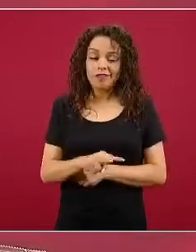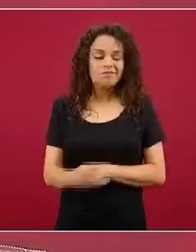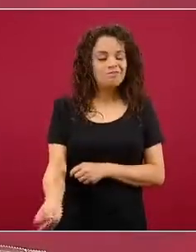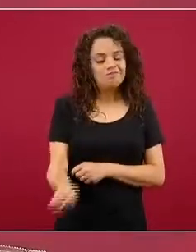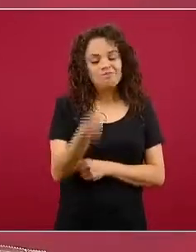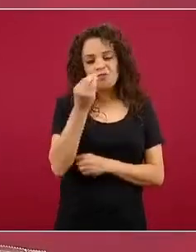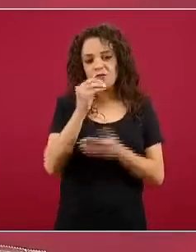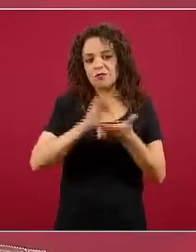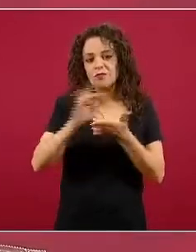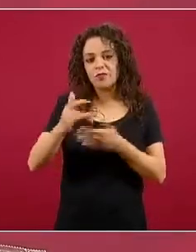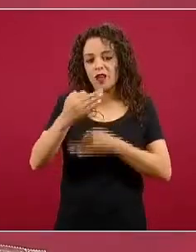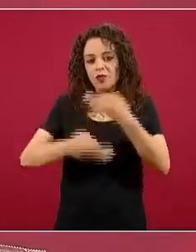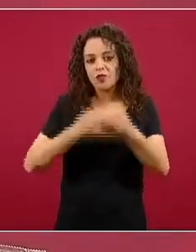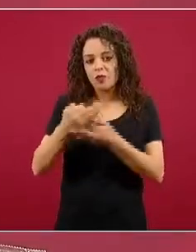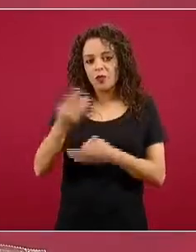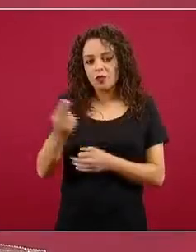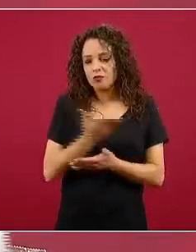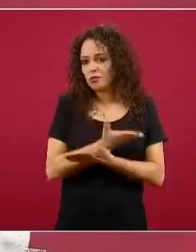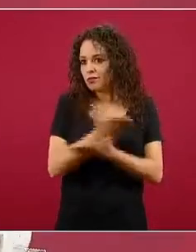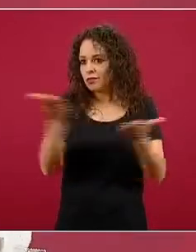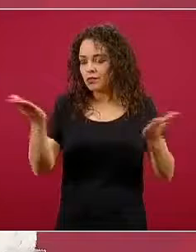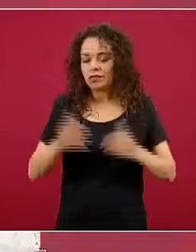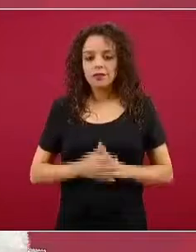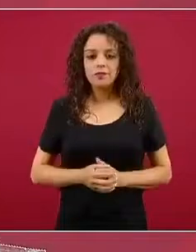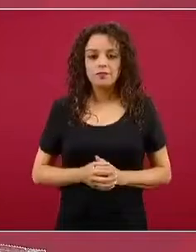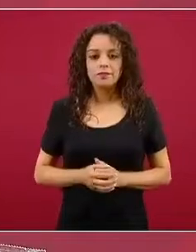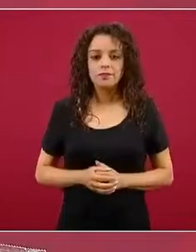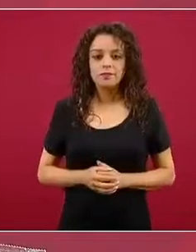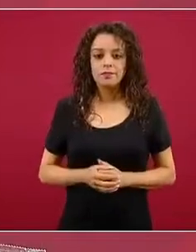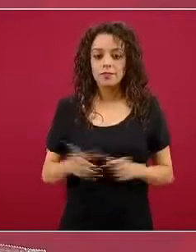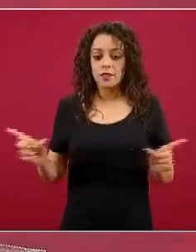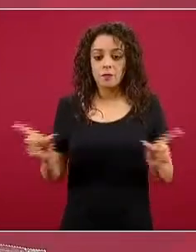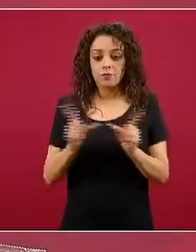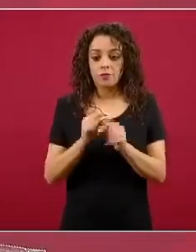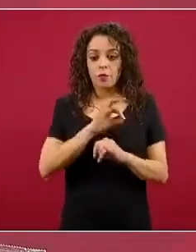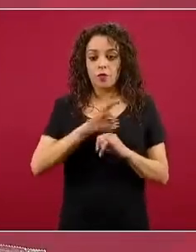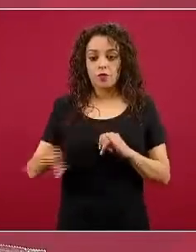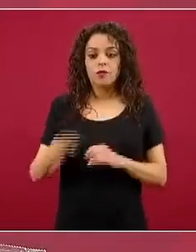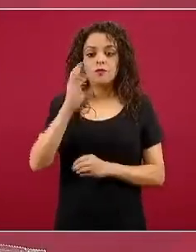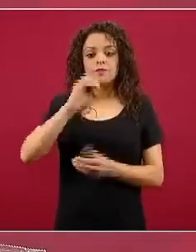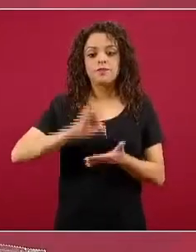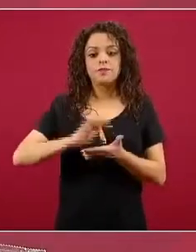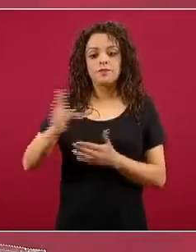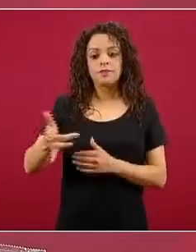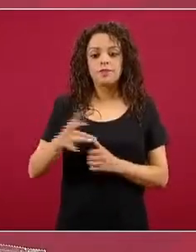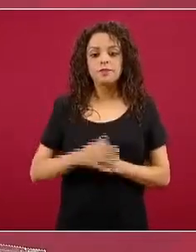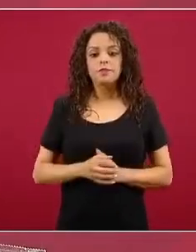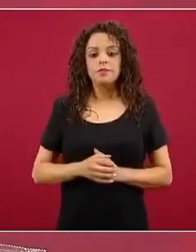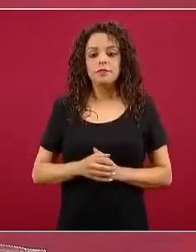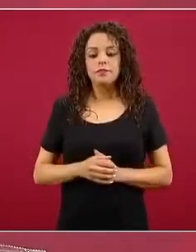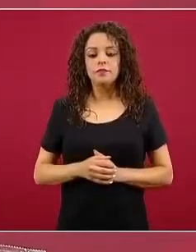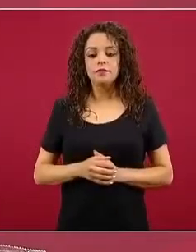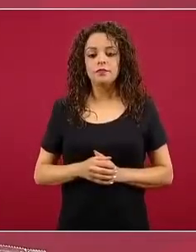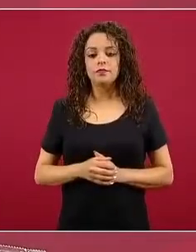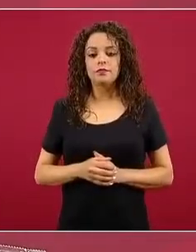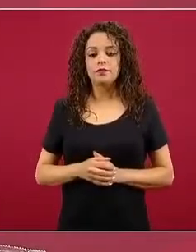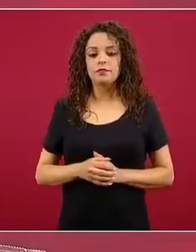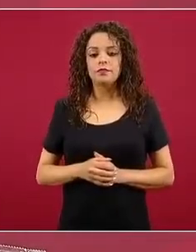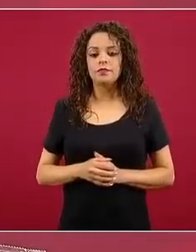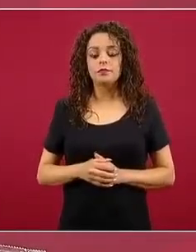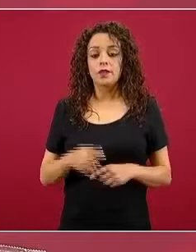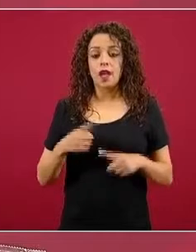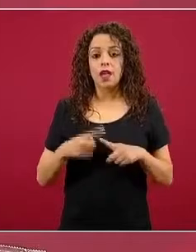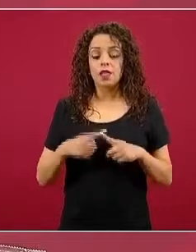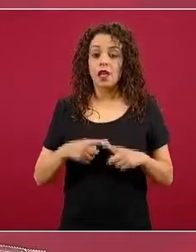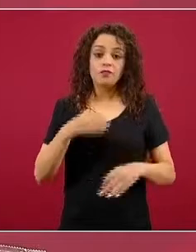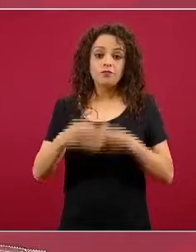todas y todos ustedes. Y también, para cerrar, muchas gracias a la sociedad civil,